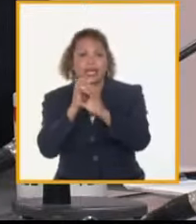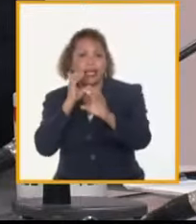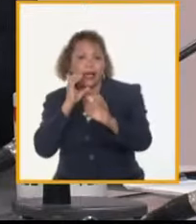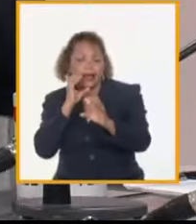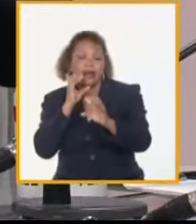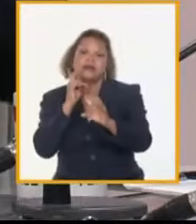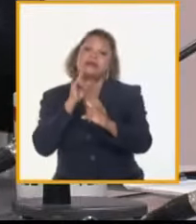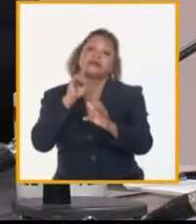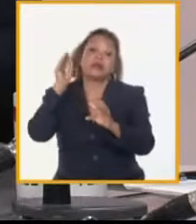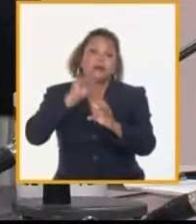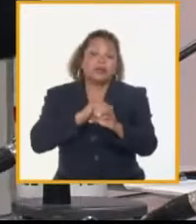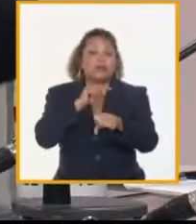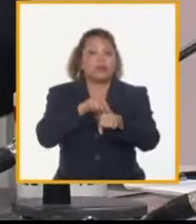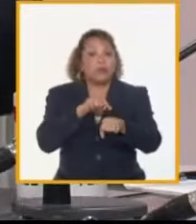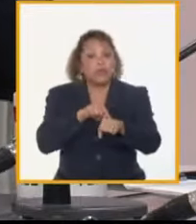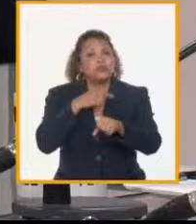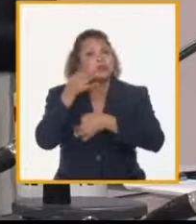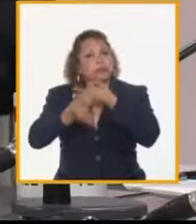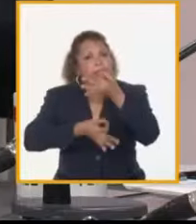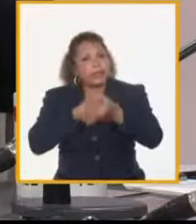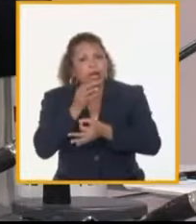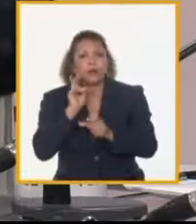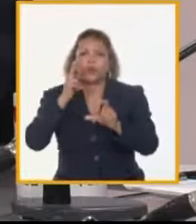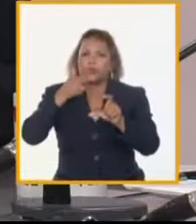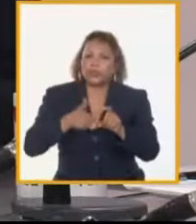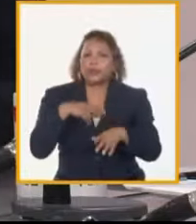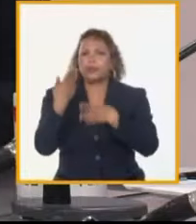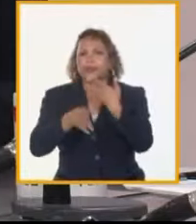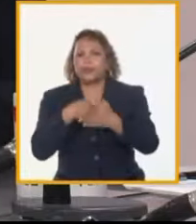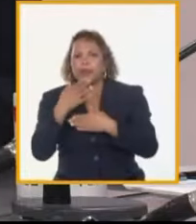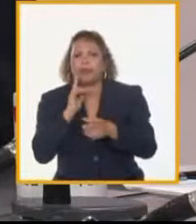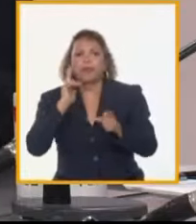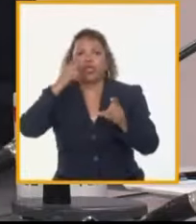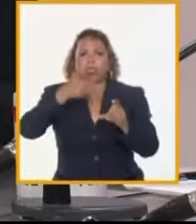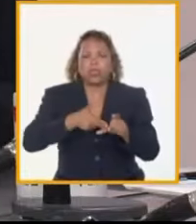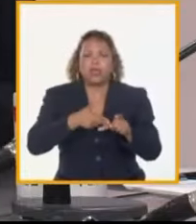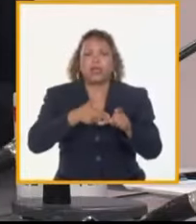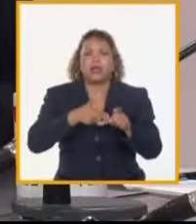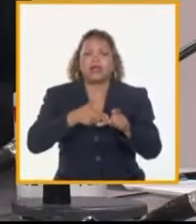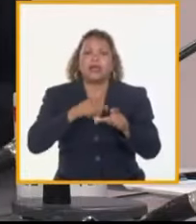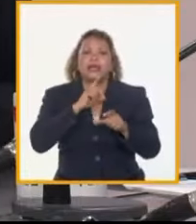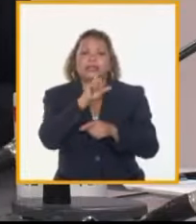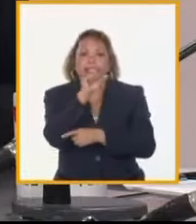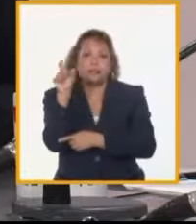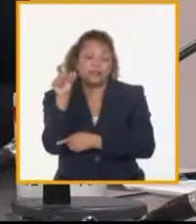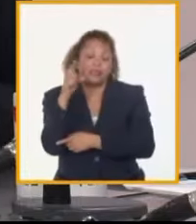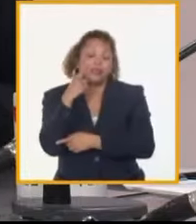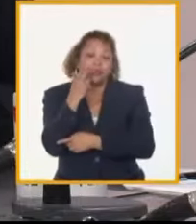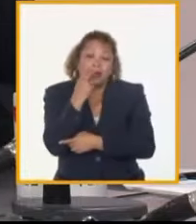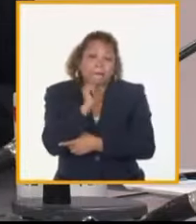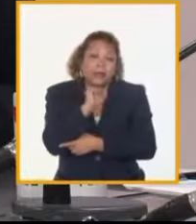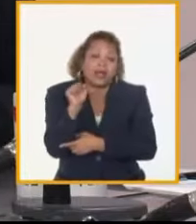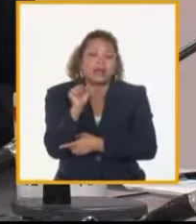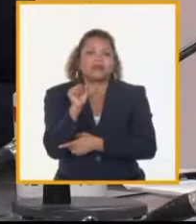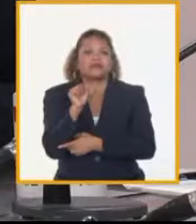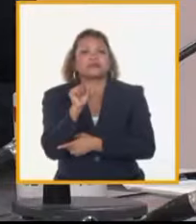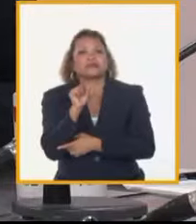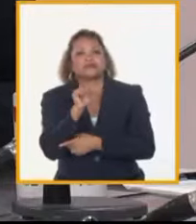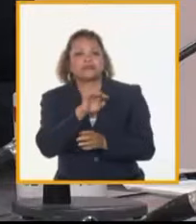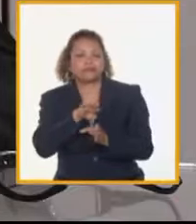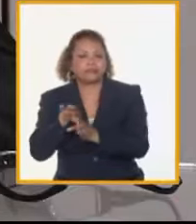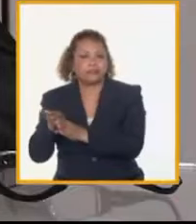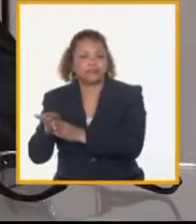en medio de las circunstancias que se decía ahí, combustible, problemas para abastecer los propios carros temprano en la mañana? Dar respuesta